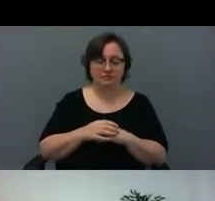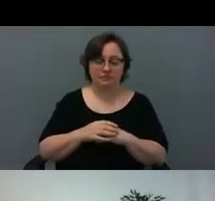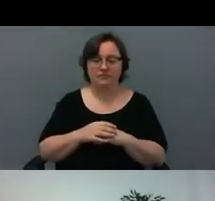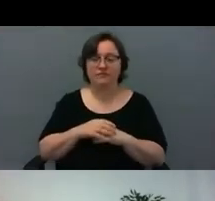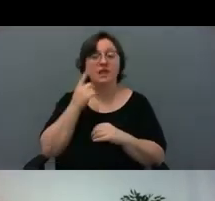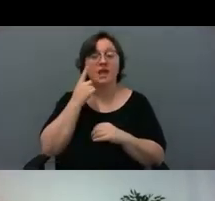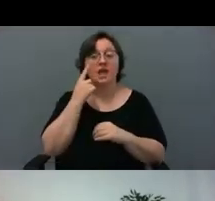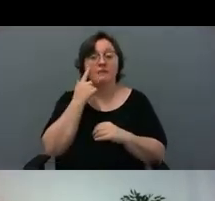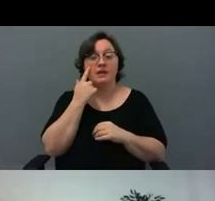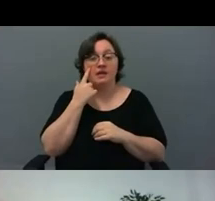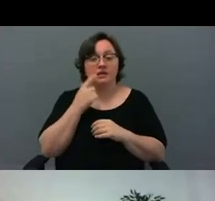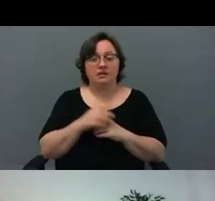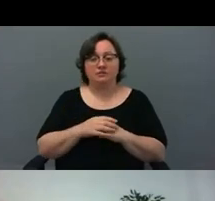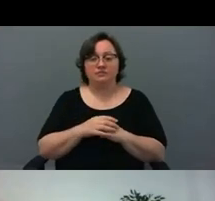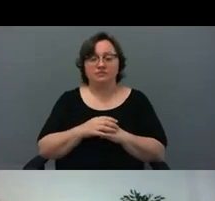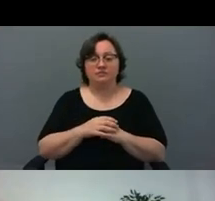ver.